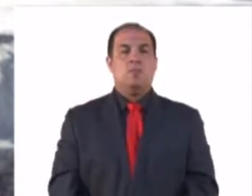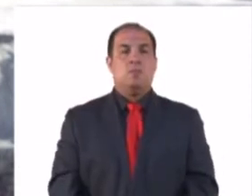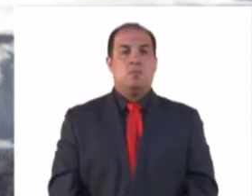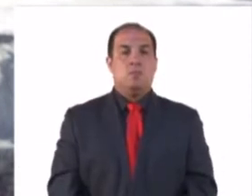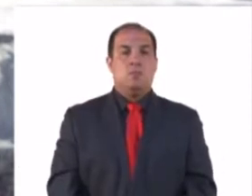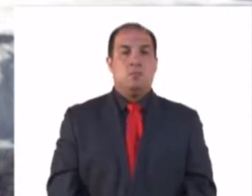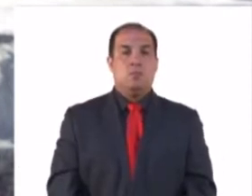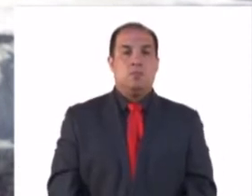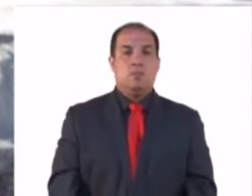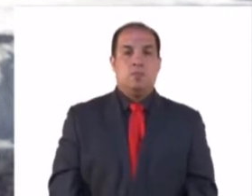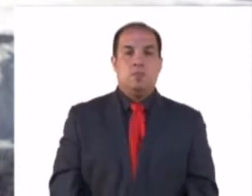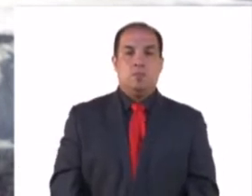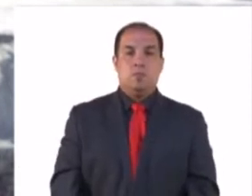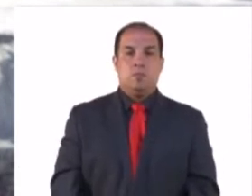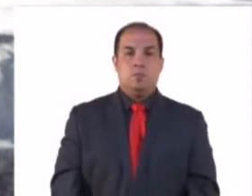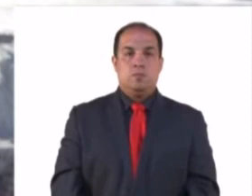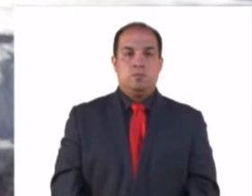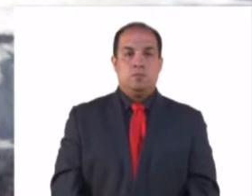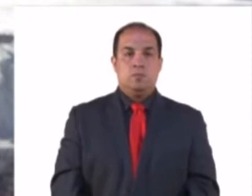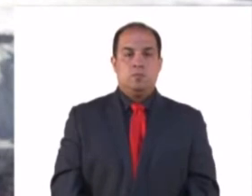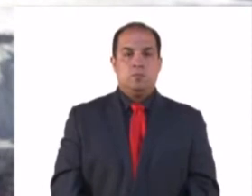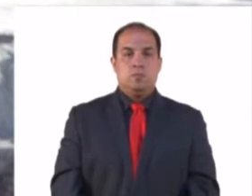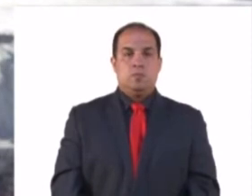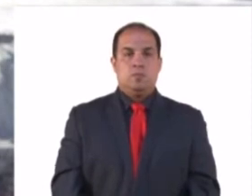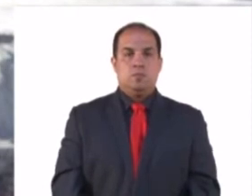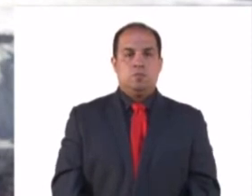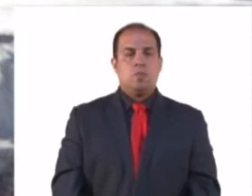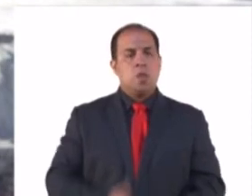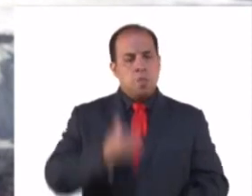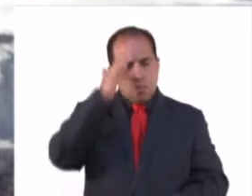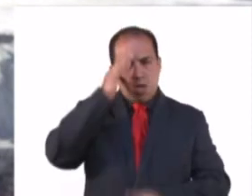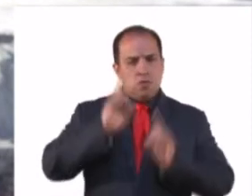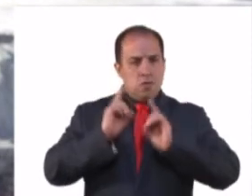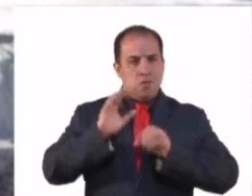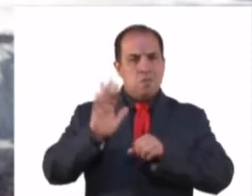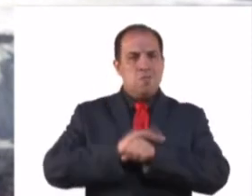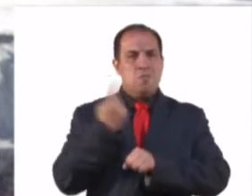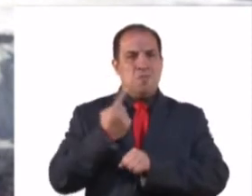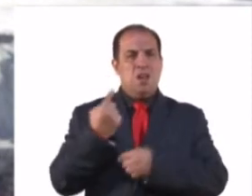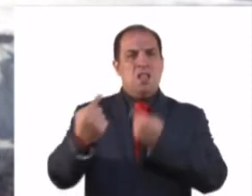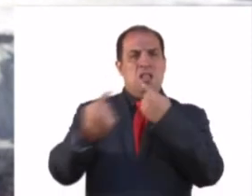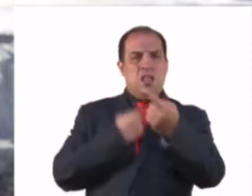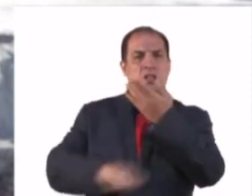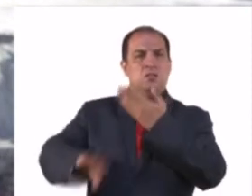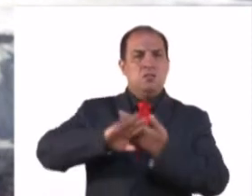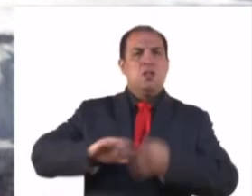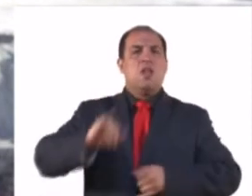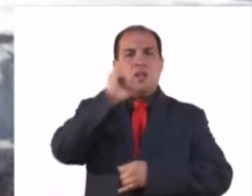Y la pregunta es, ¿por qué hay una guerra sucia contra la jefa de gobierno?